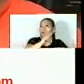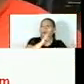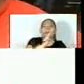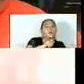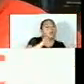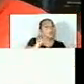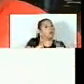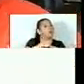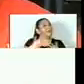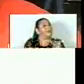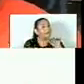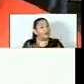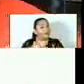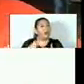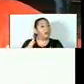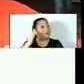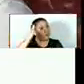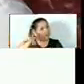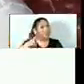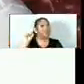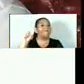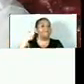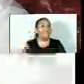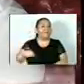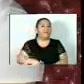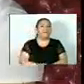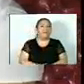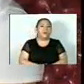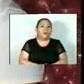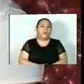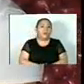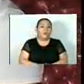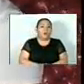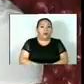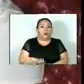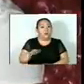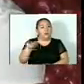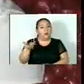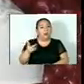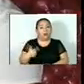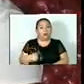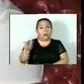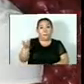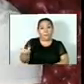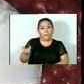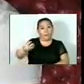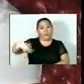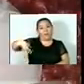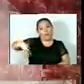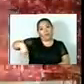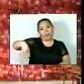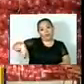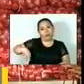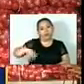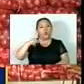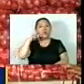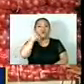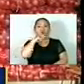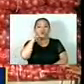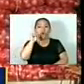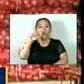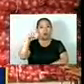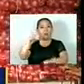más adelante me imagino que sí. La mediana está a 30, la roja y la